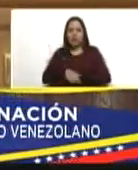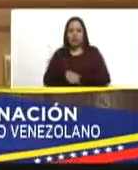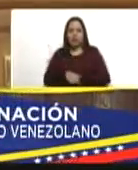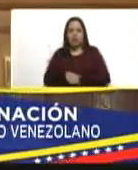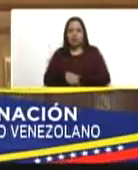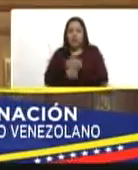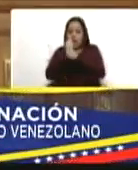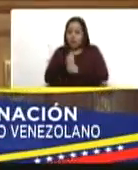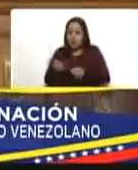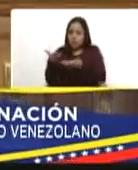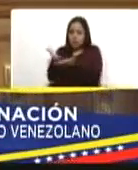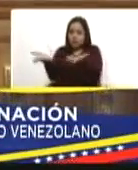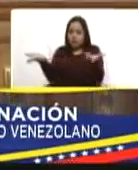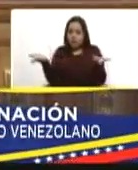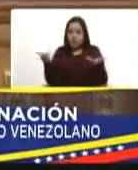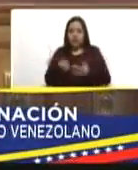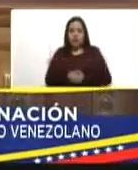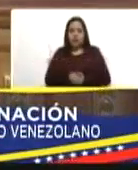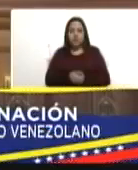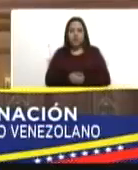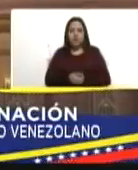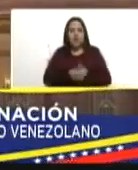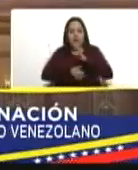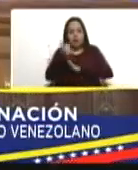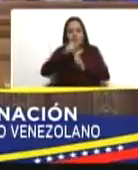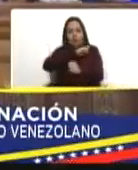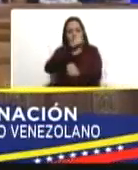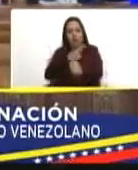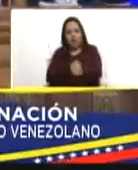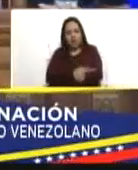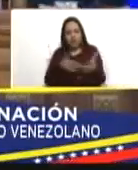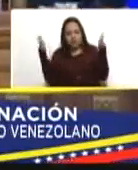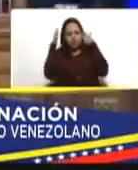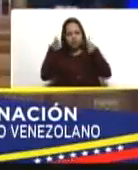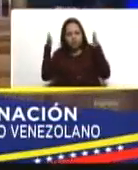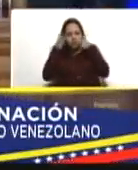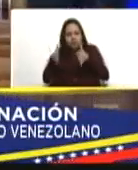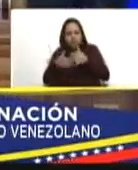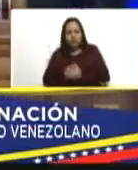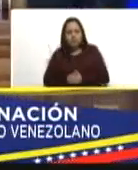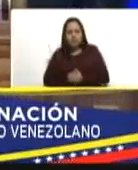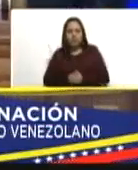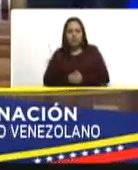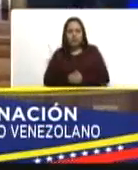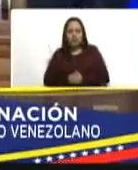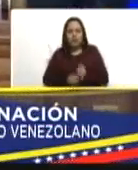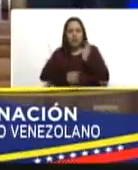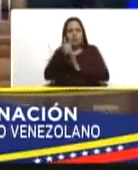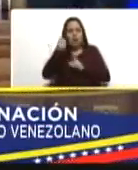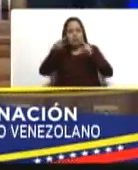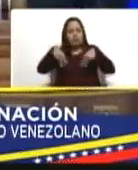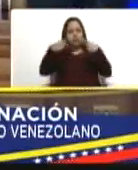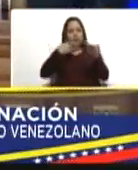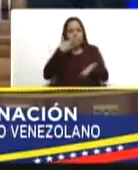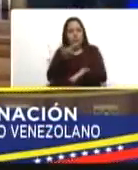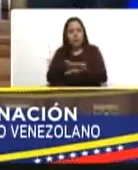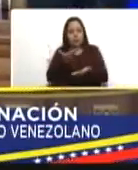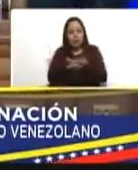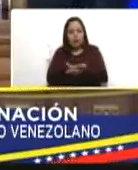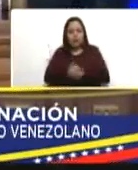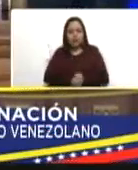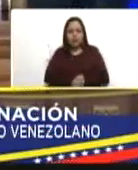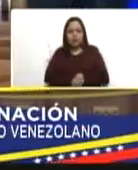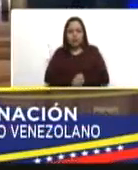de ustedes las más duras críticas y las más innovadoras propuestas